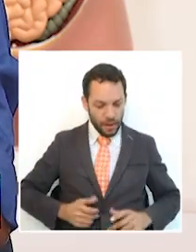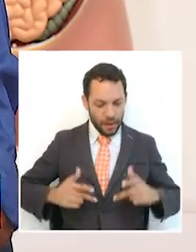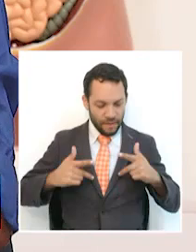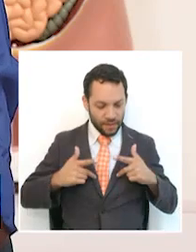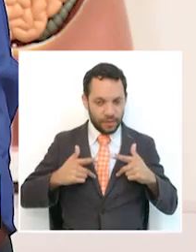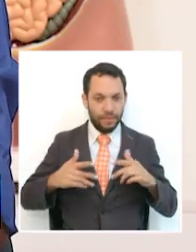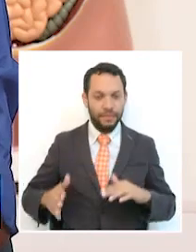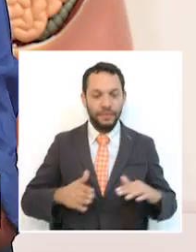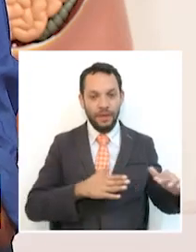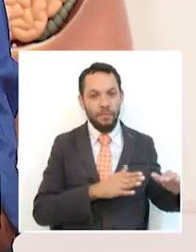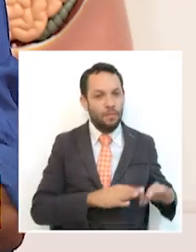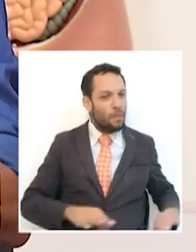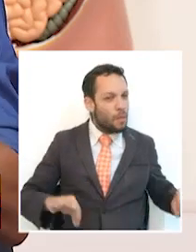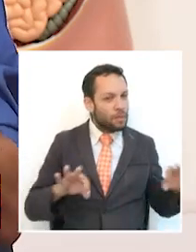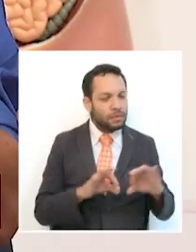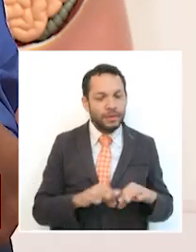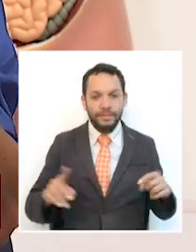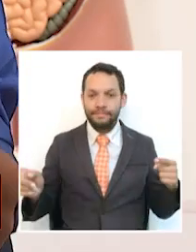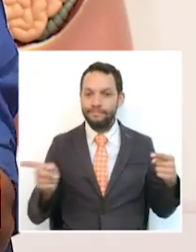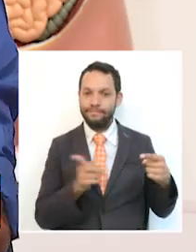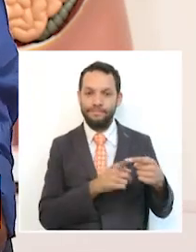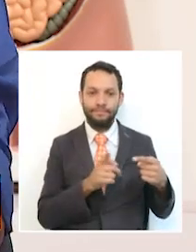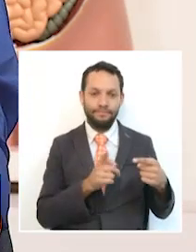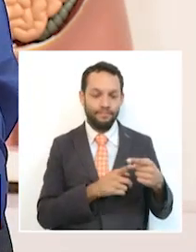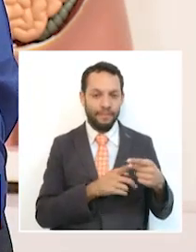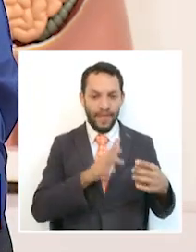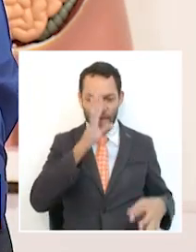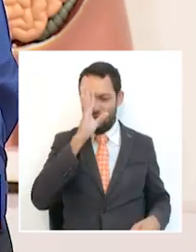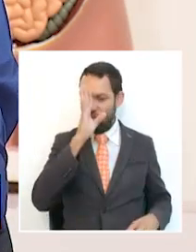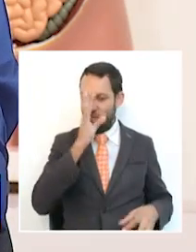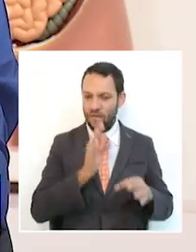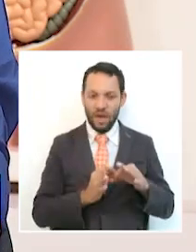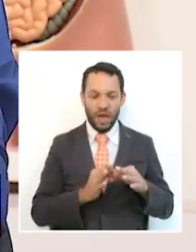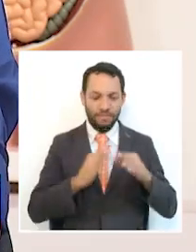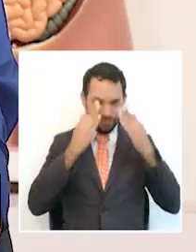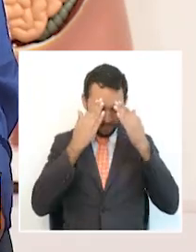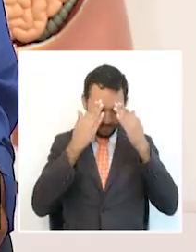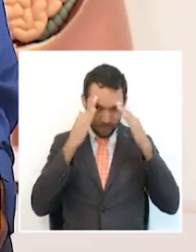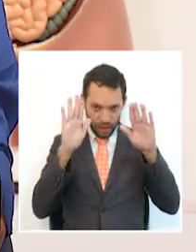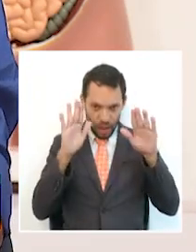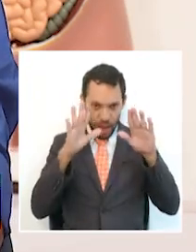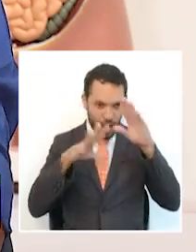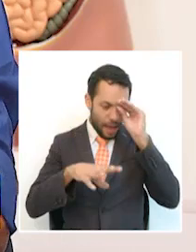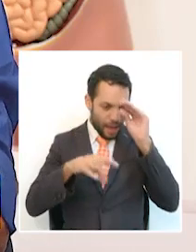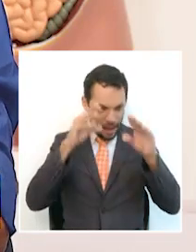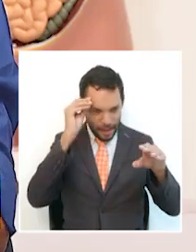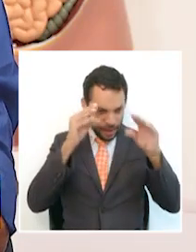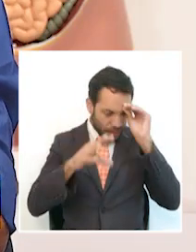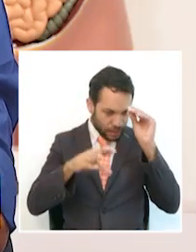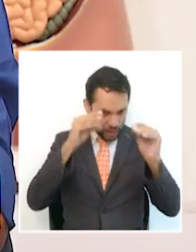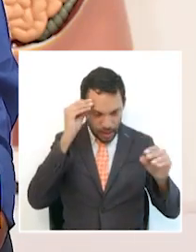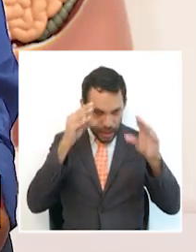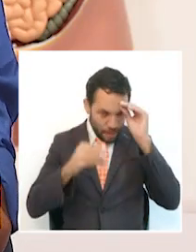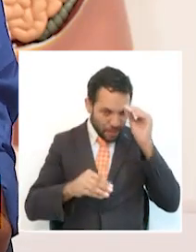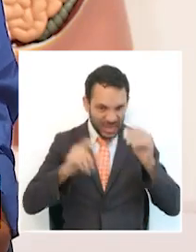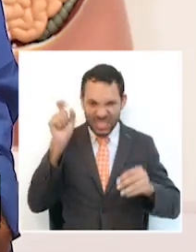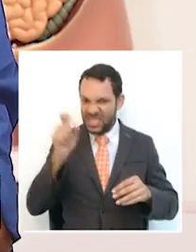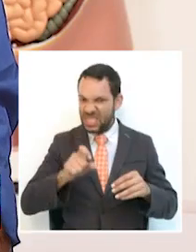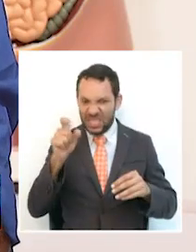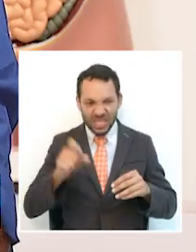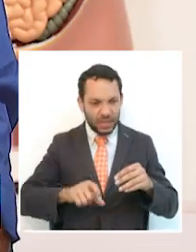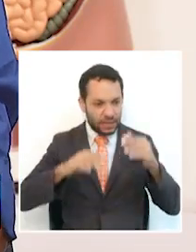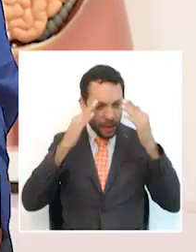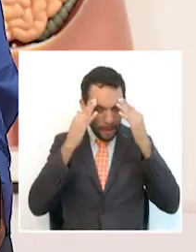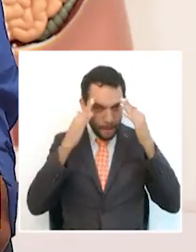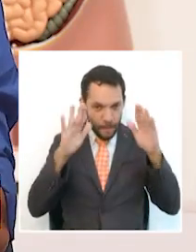número 1 creer y ser abierto de mente recordemos creer la primera fase si ve creer no es